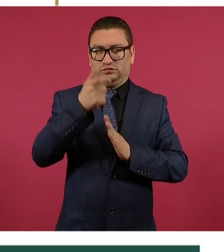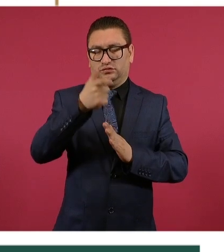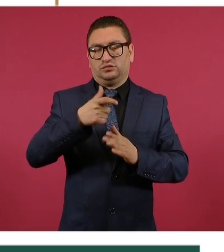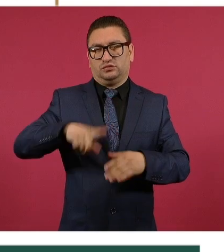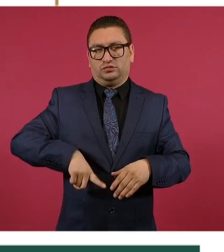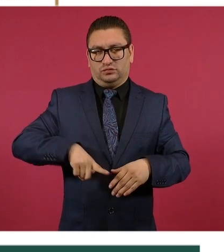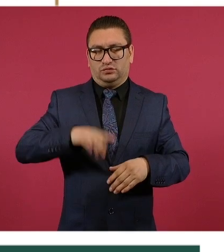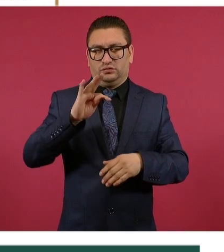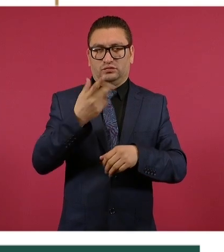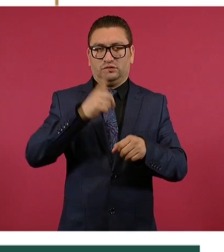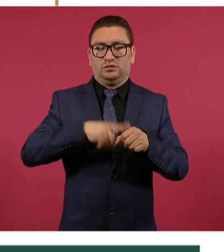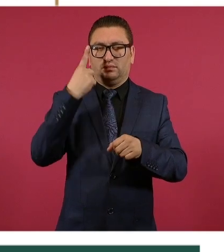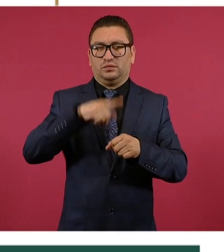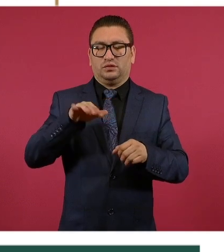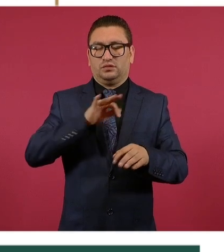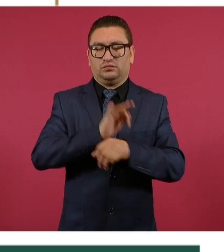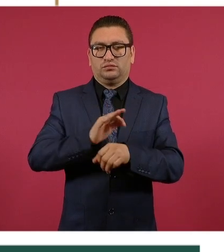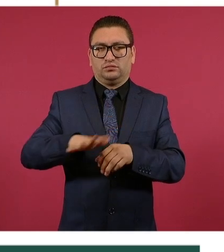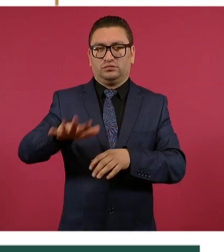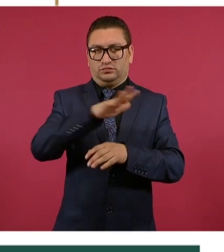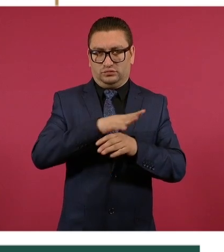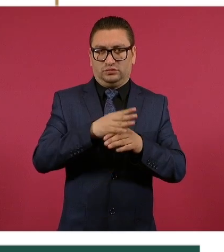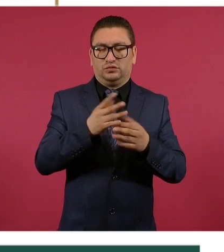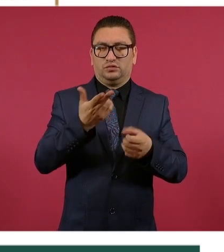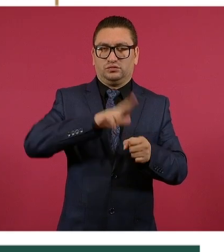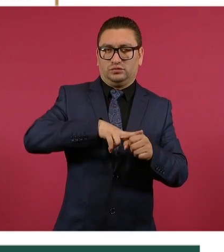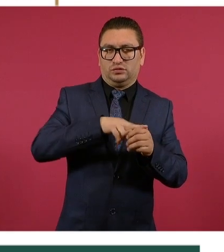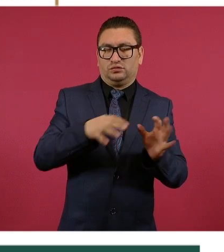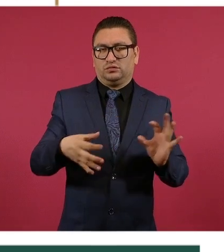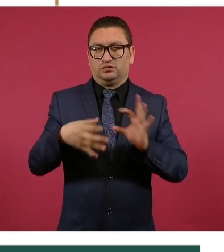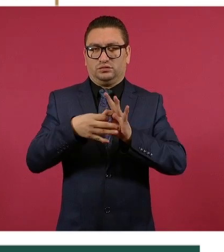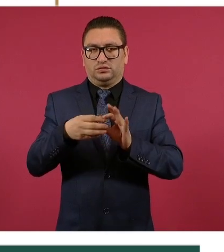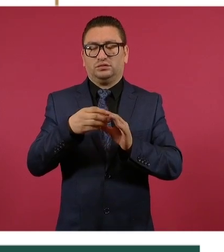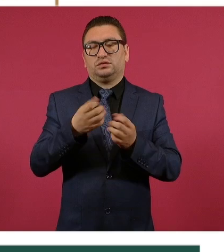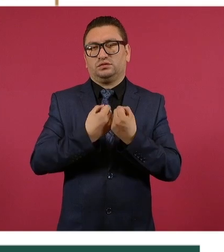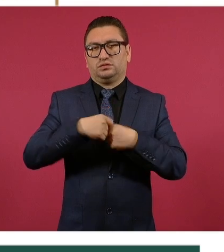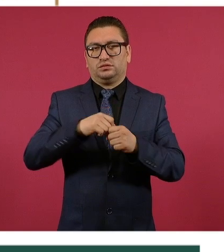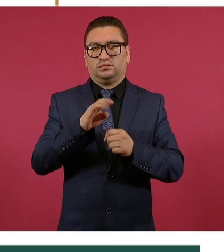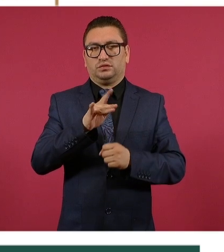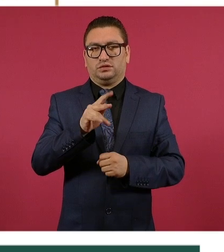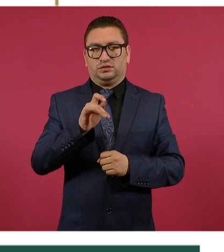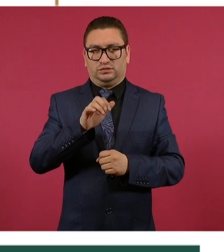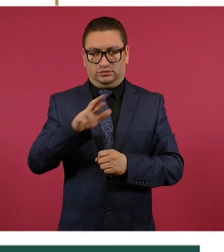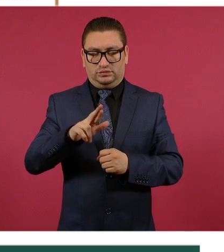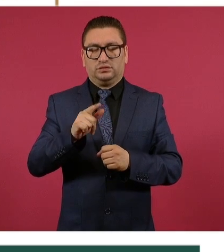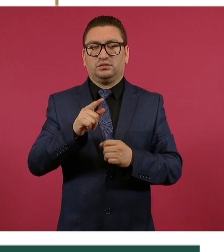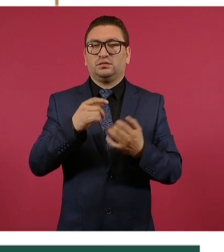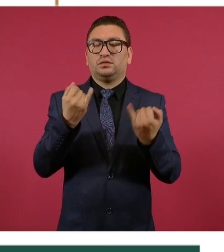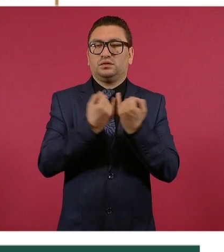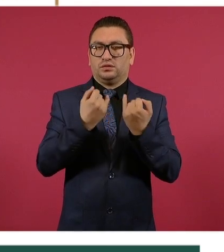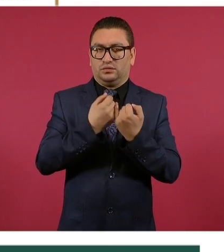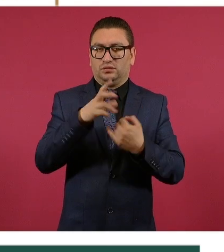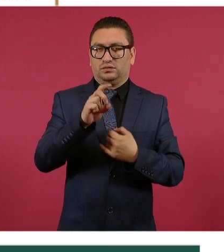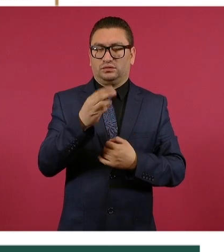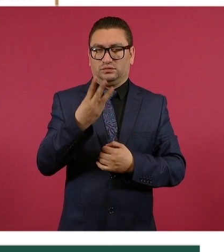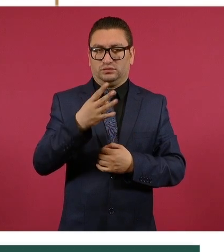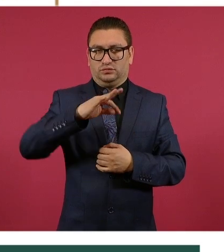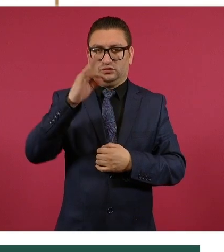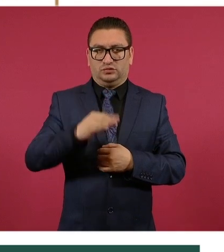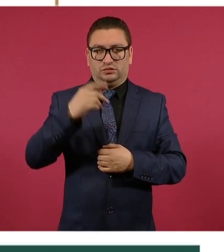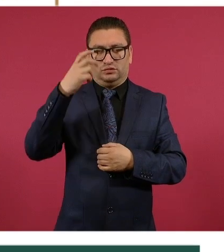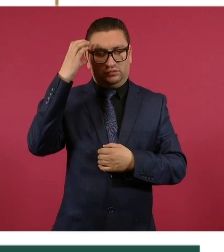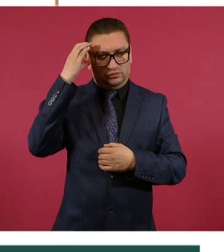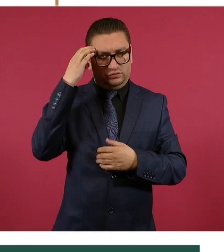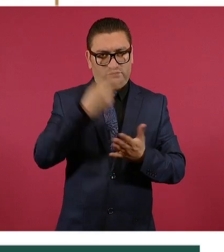gobierno federal a los hospitales que están en la transferencia a IMSS Bienestar. También hay un incremento de 33% en el número